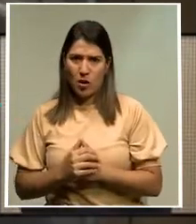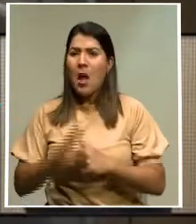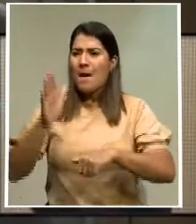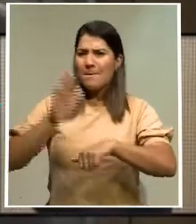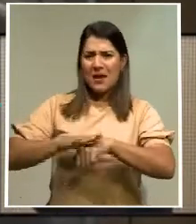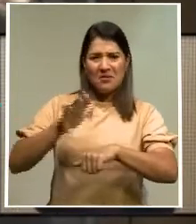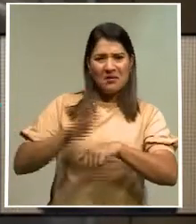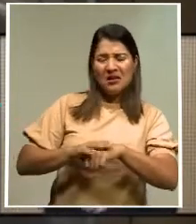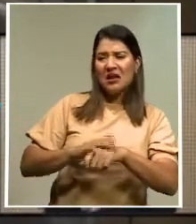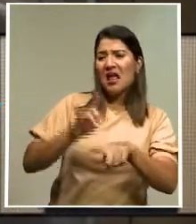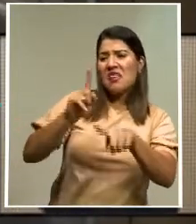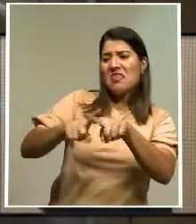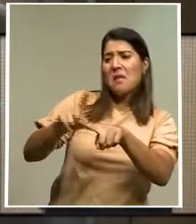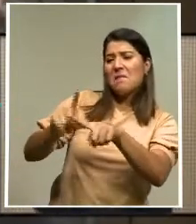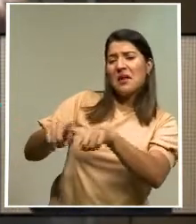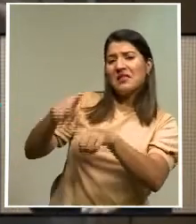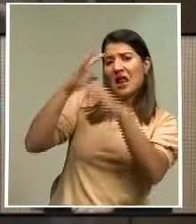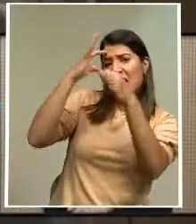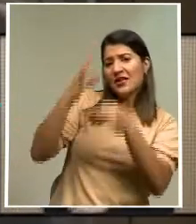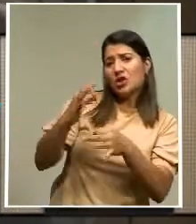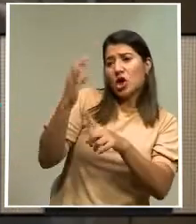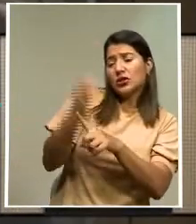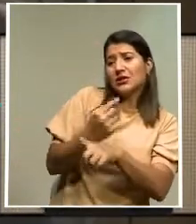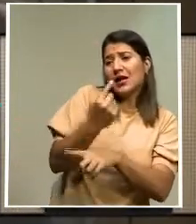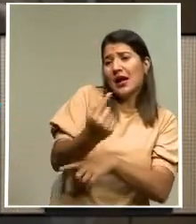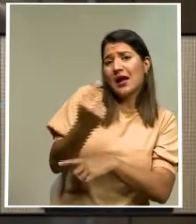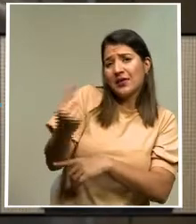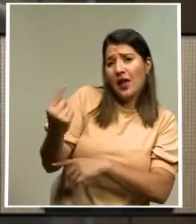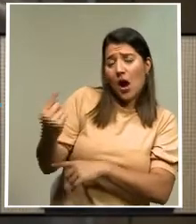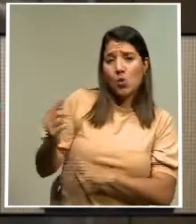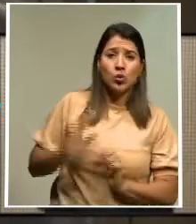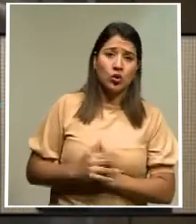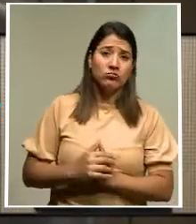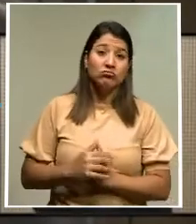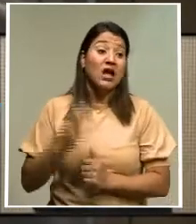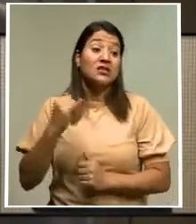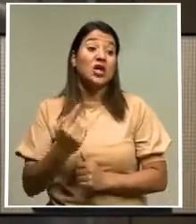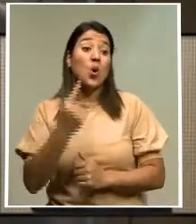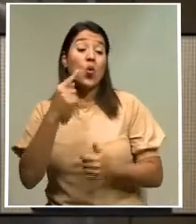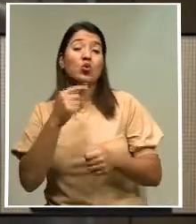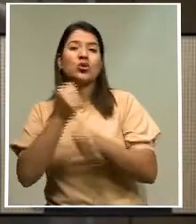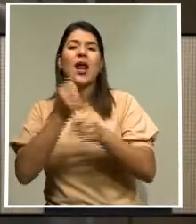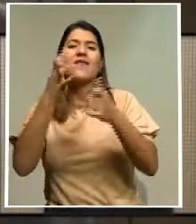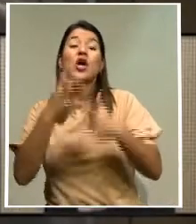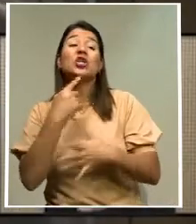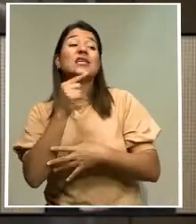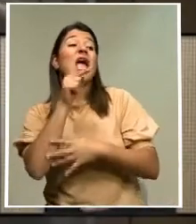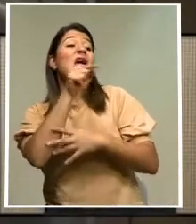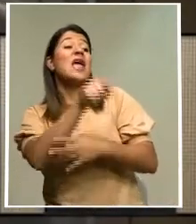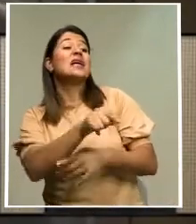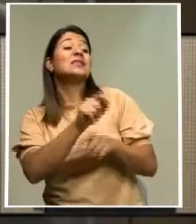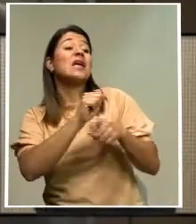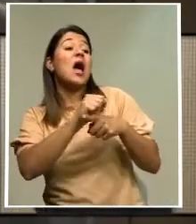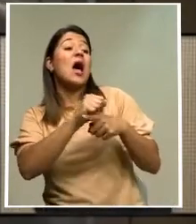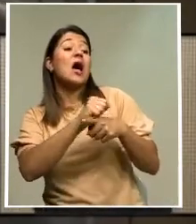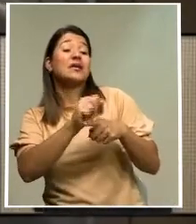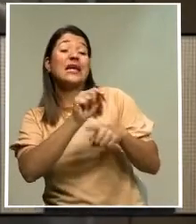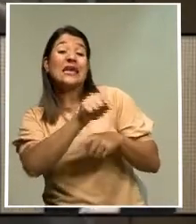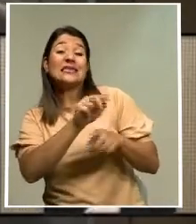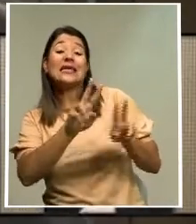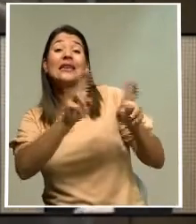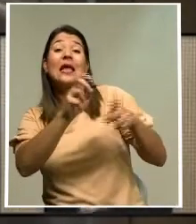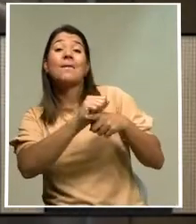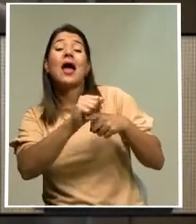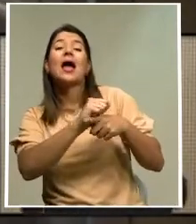funcionario alegue que una capacitación vulnera sus convicciones morales, éticas